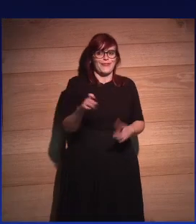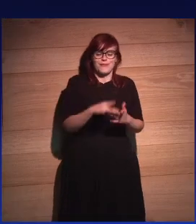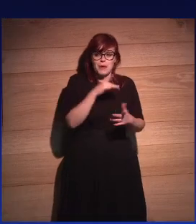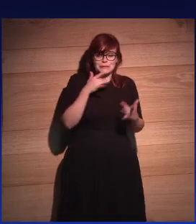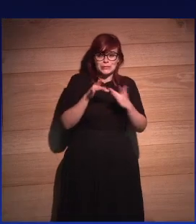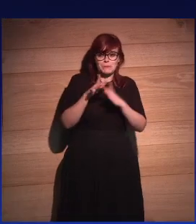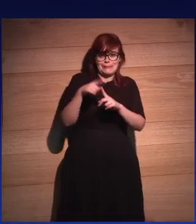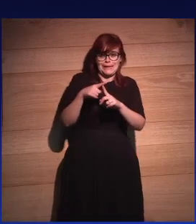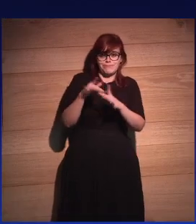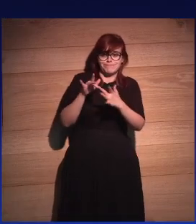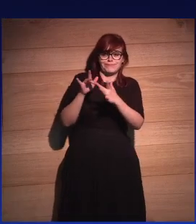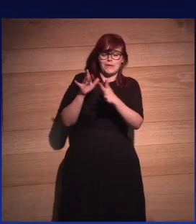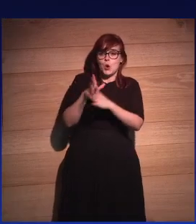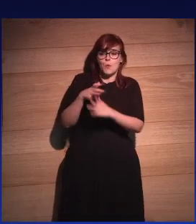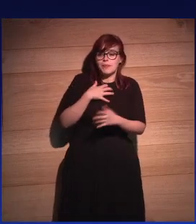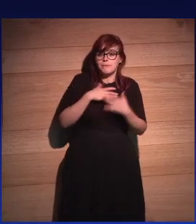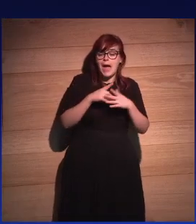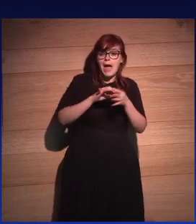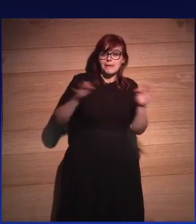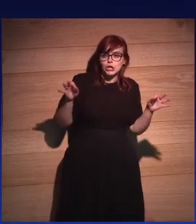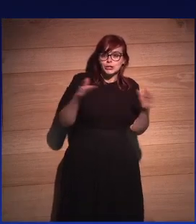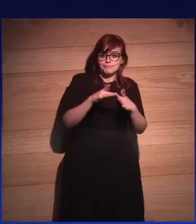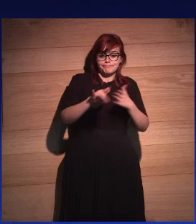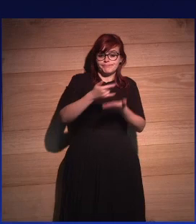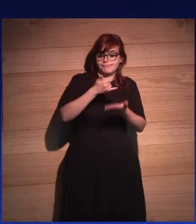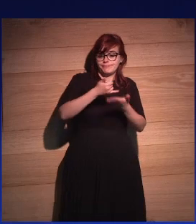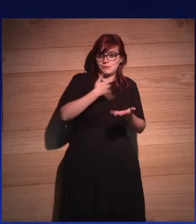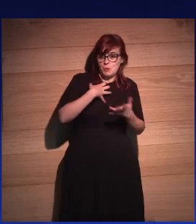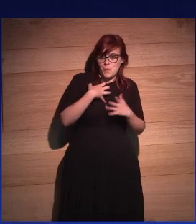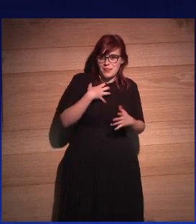y que tu tía te odia y que tus amigos no te pueden ni comunicar